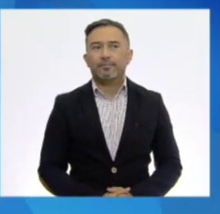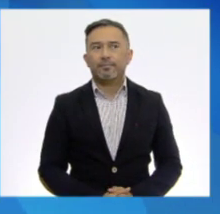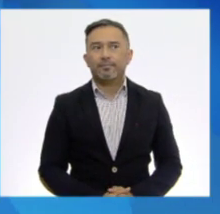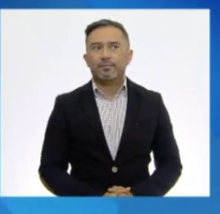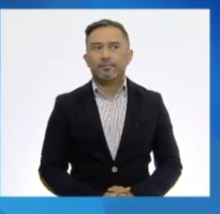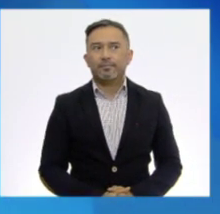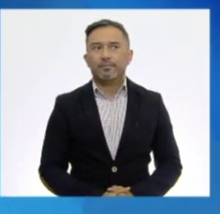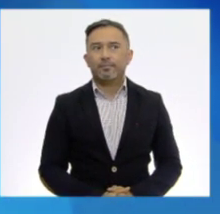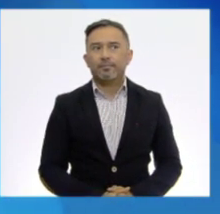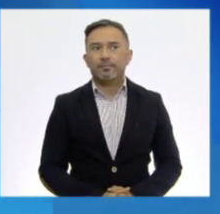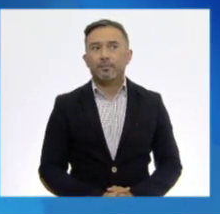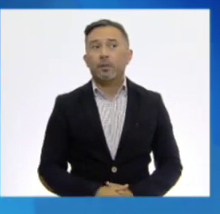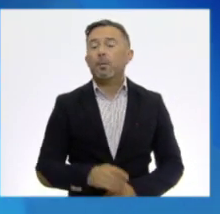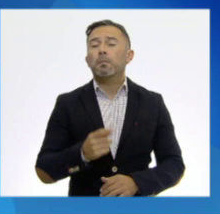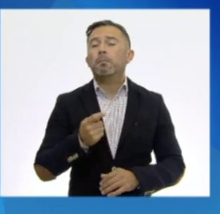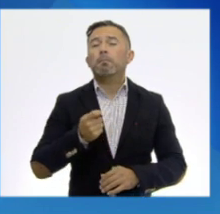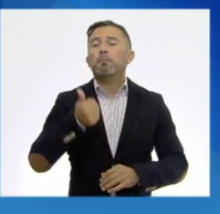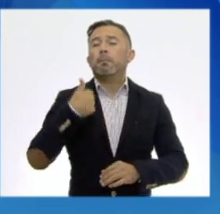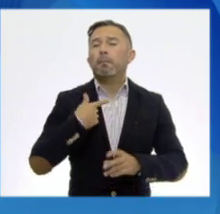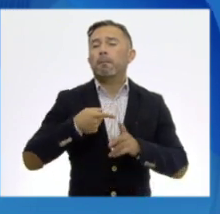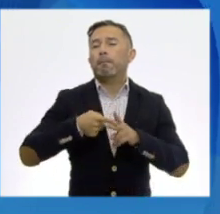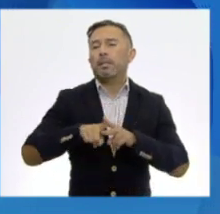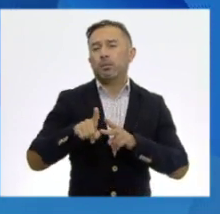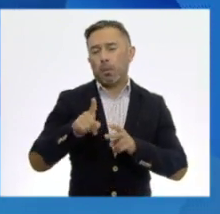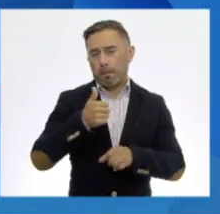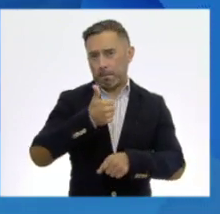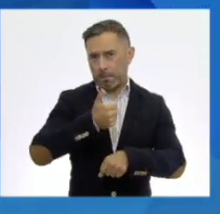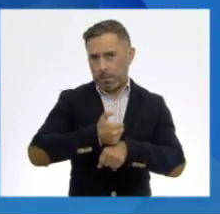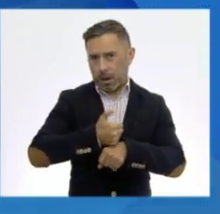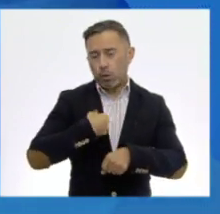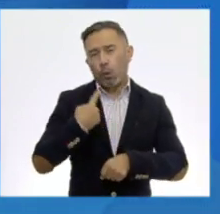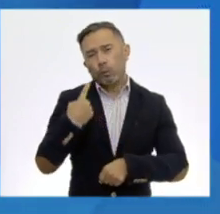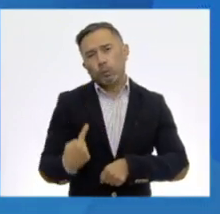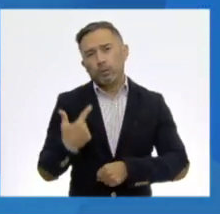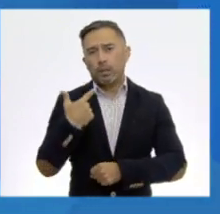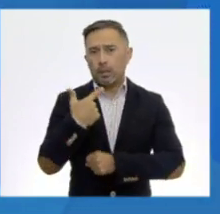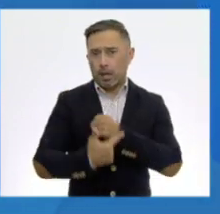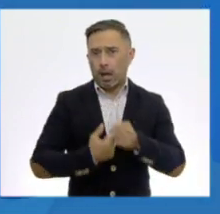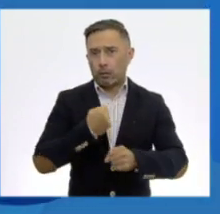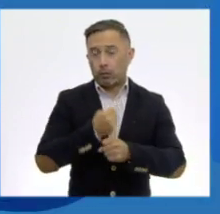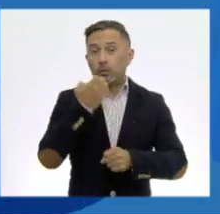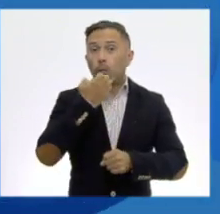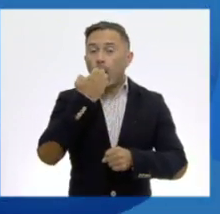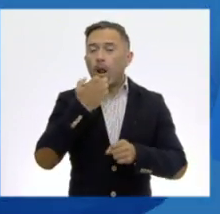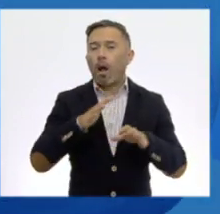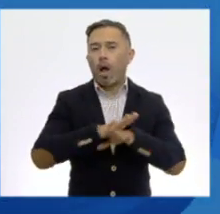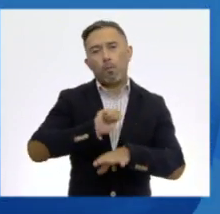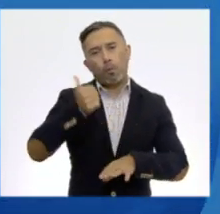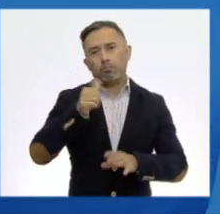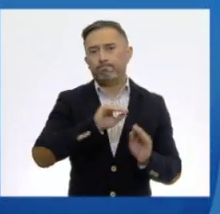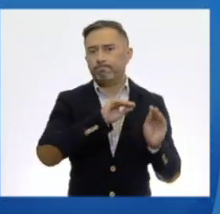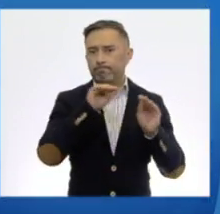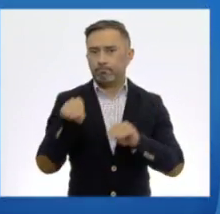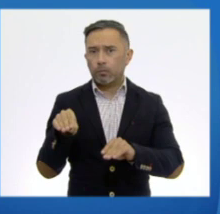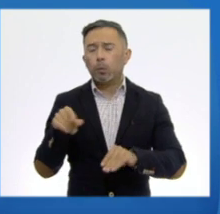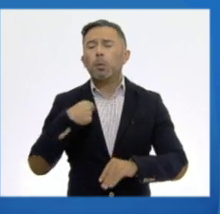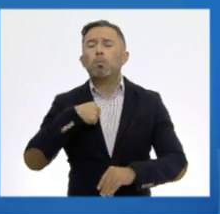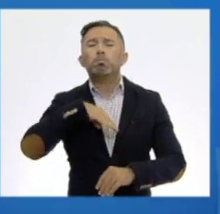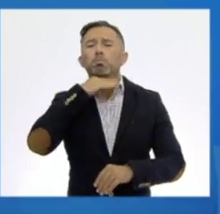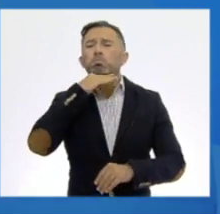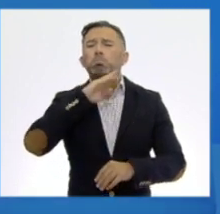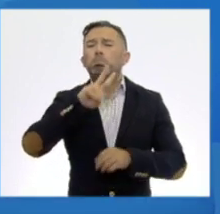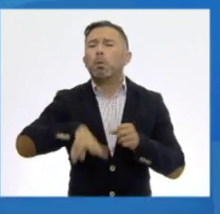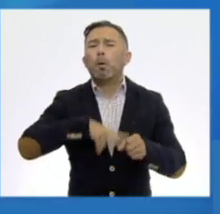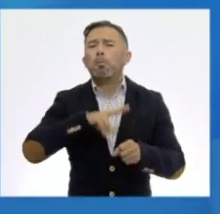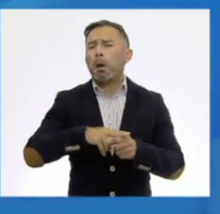Lo mío comenzó en primaria, cuando tenía 7 años y cambié de escuela. Yo me comportaba normal, como